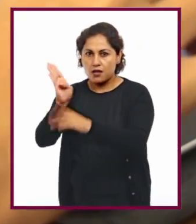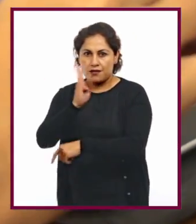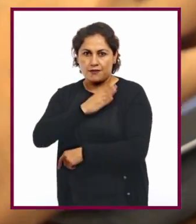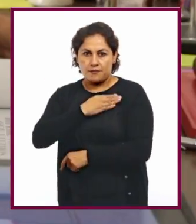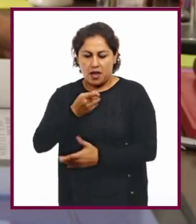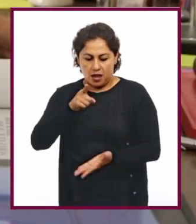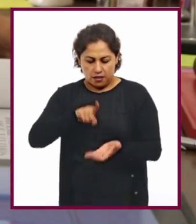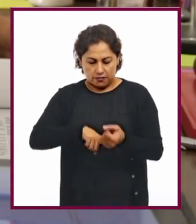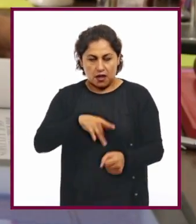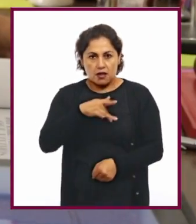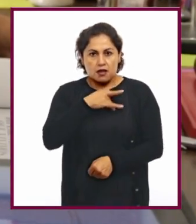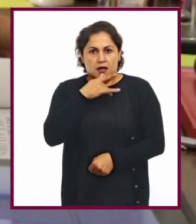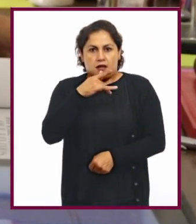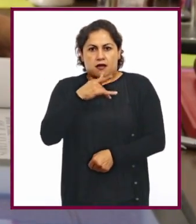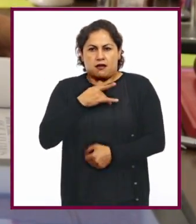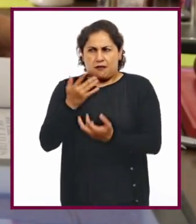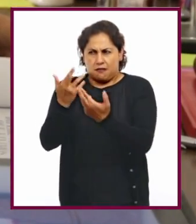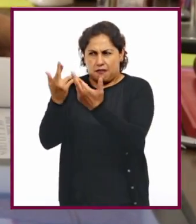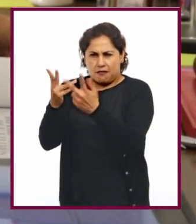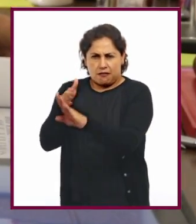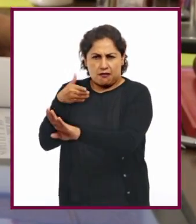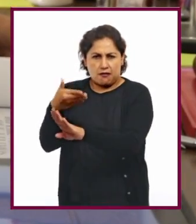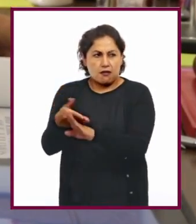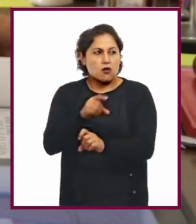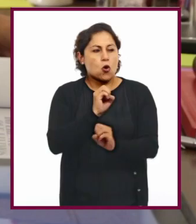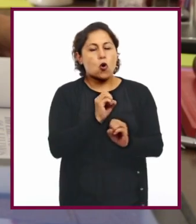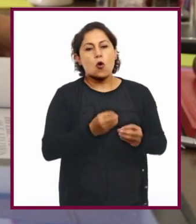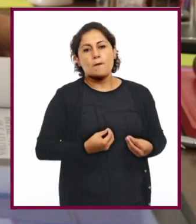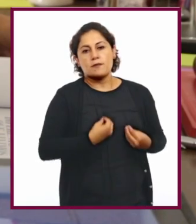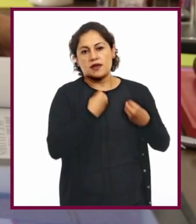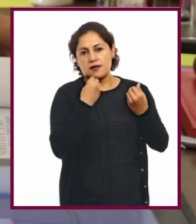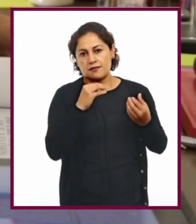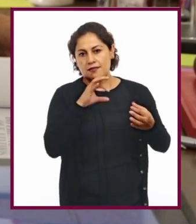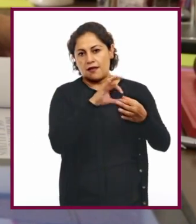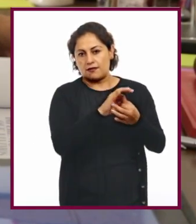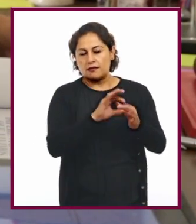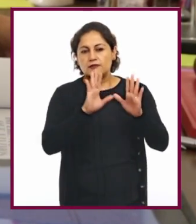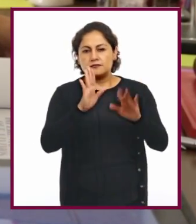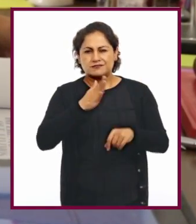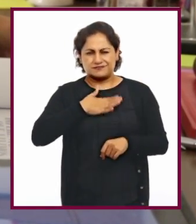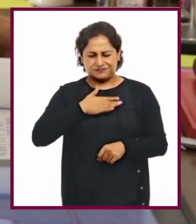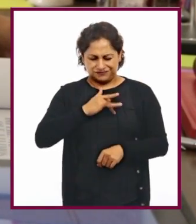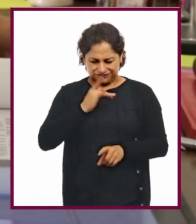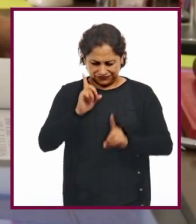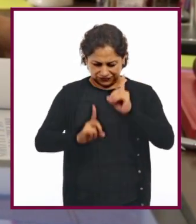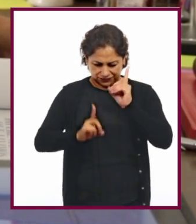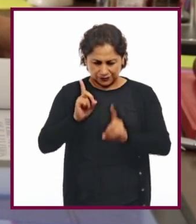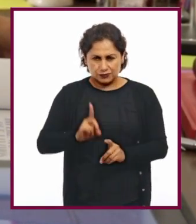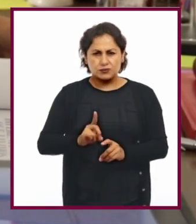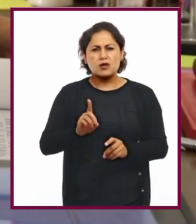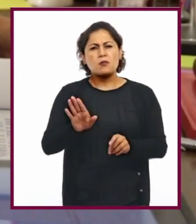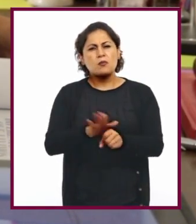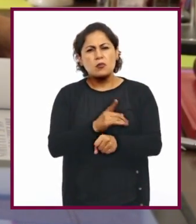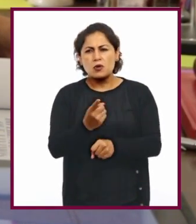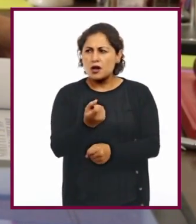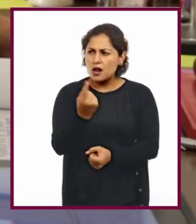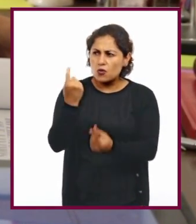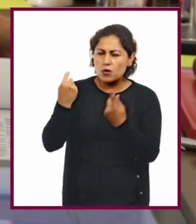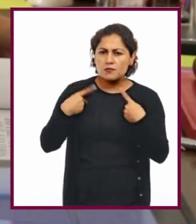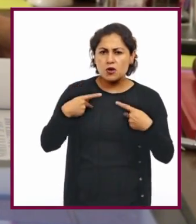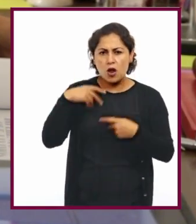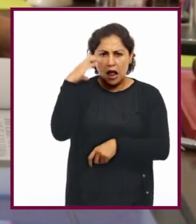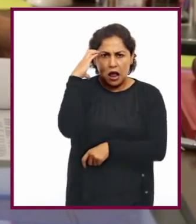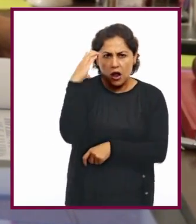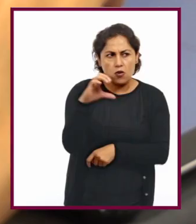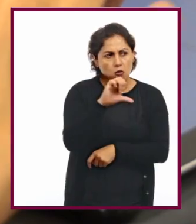de destrucción y a la vez pulsiones de amor a la vida. Pero mis dudas van más allá. ¿Por qué hay gente tan cruel y otra